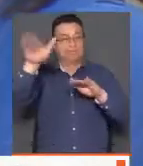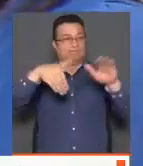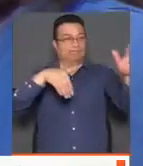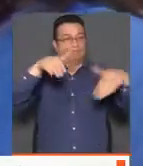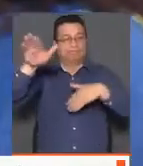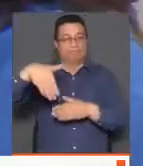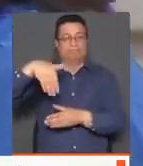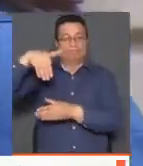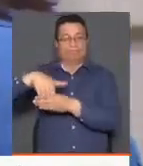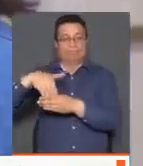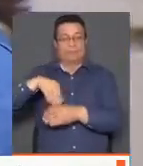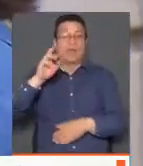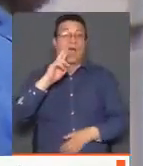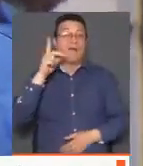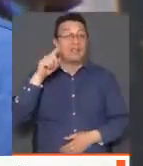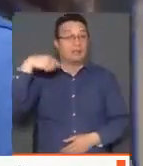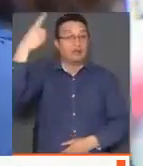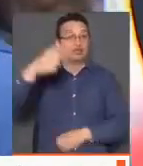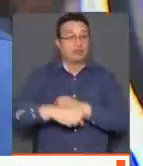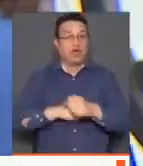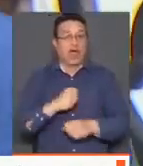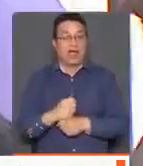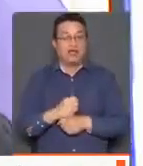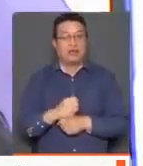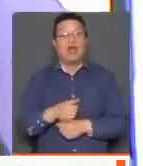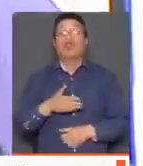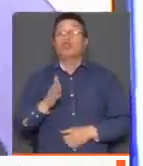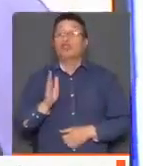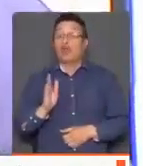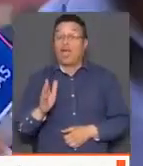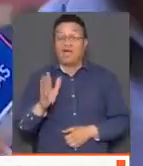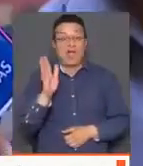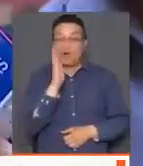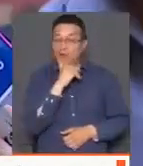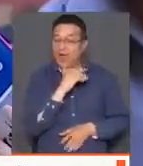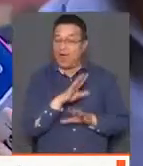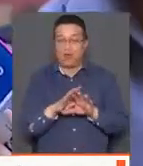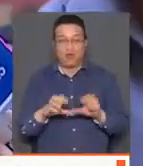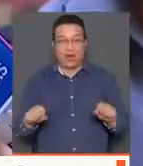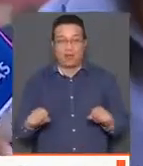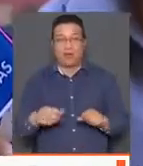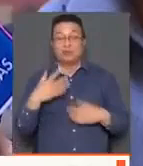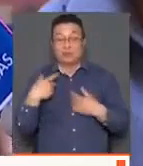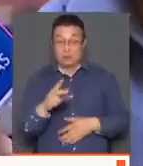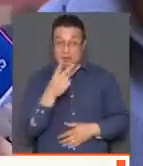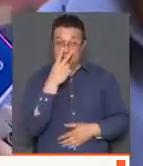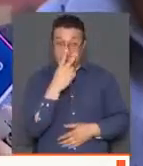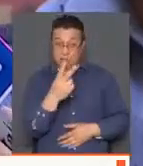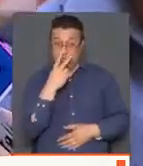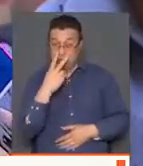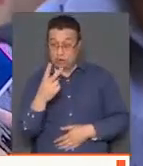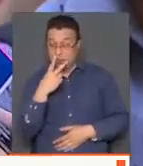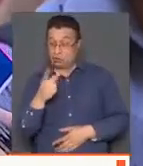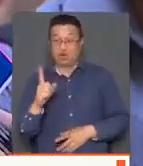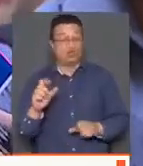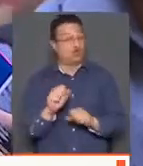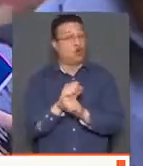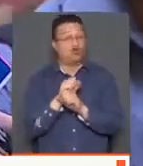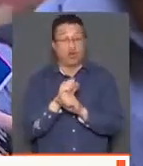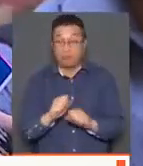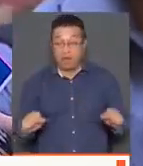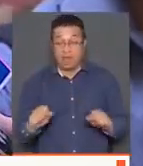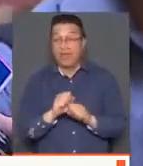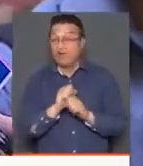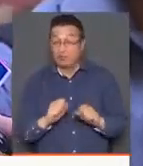en abril del otro año, pero todavía no hay acuerdo. Si ya vemos que realmente es imposible